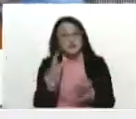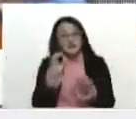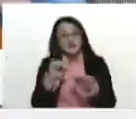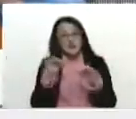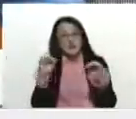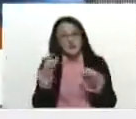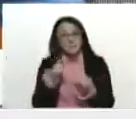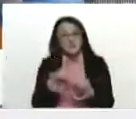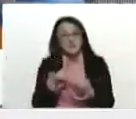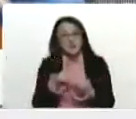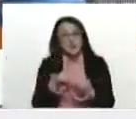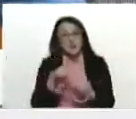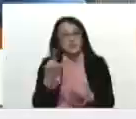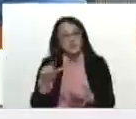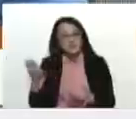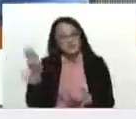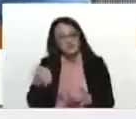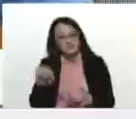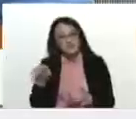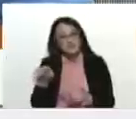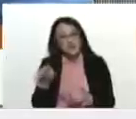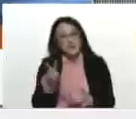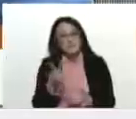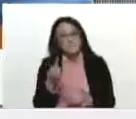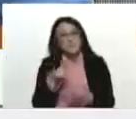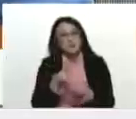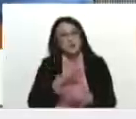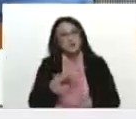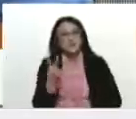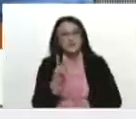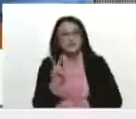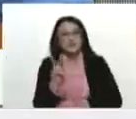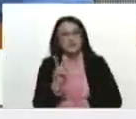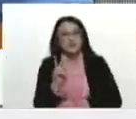y petróleo gran parte de ese petróleo petróleo venezolano